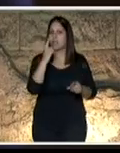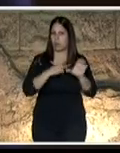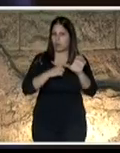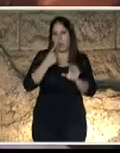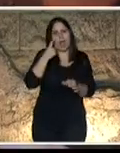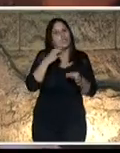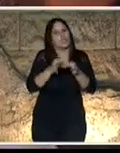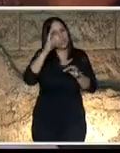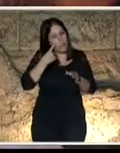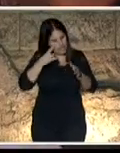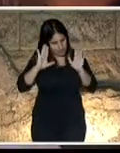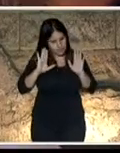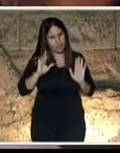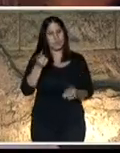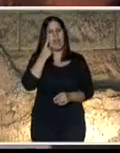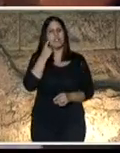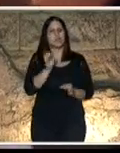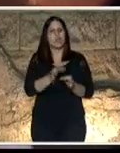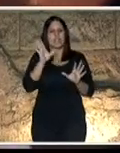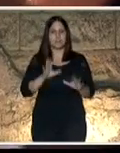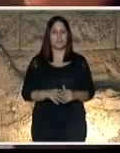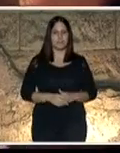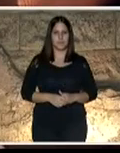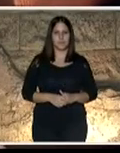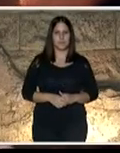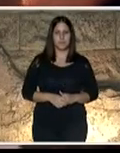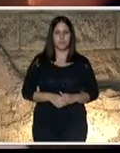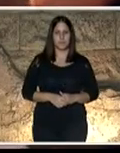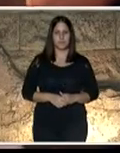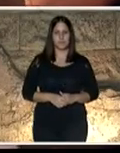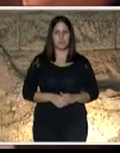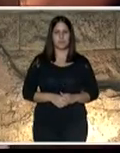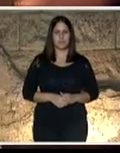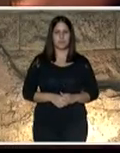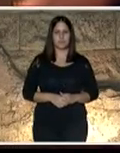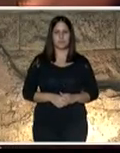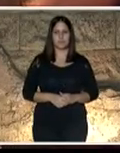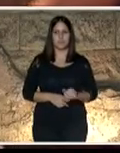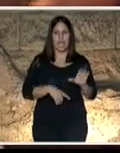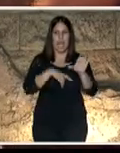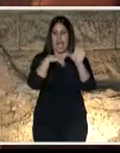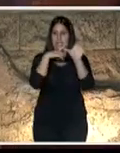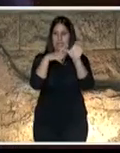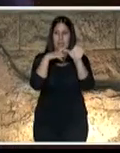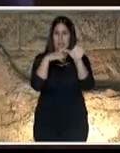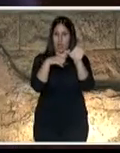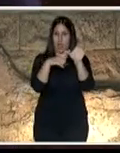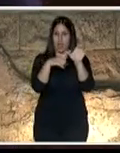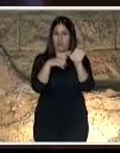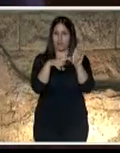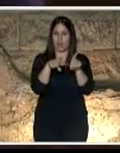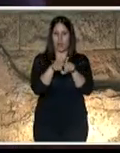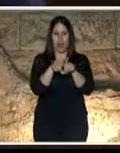suerte. A ver si entonces tenemos suerte. Extremadura ha